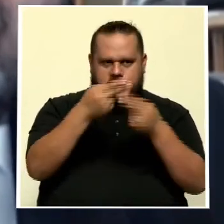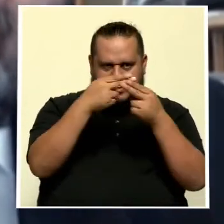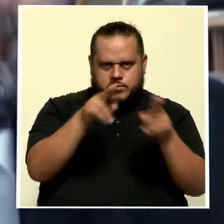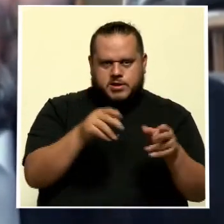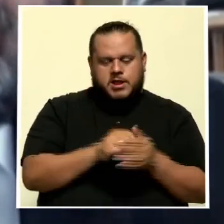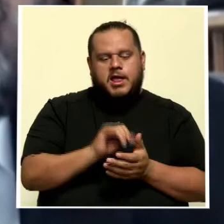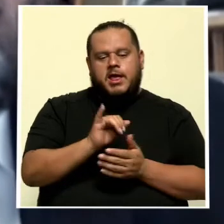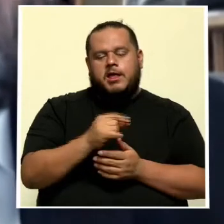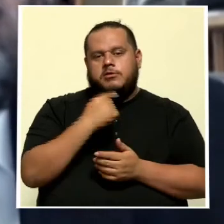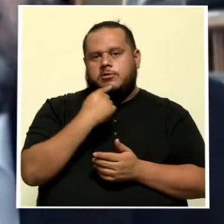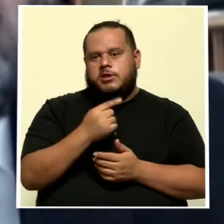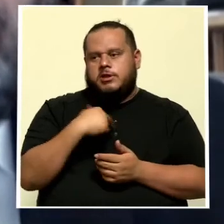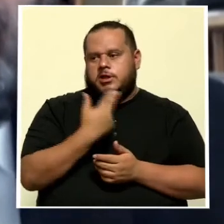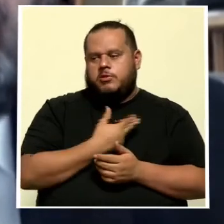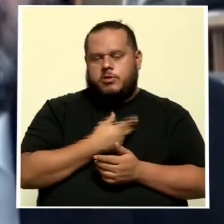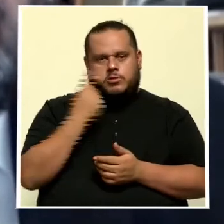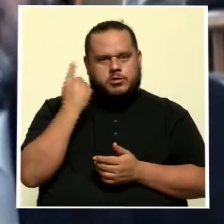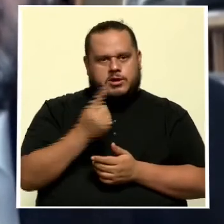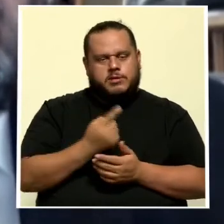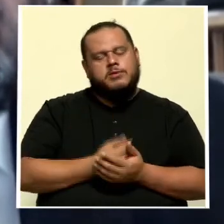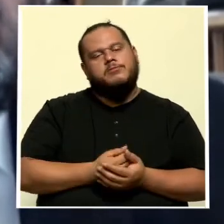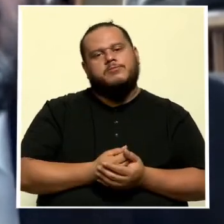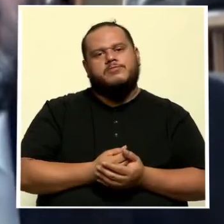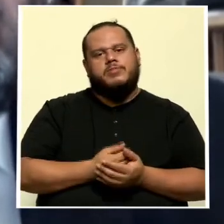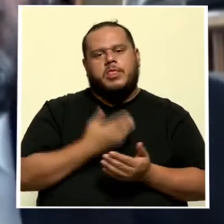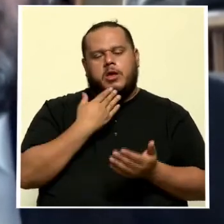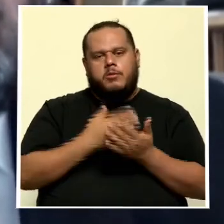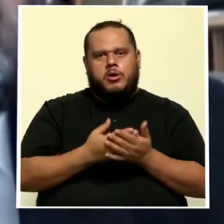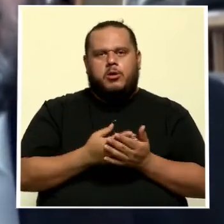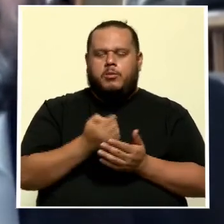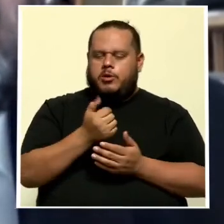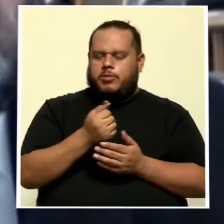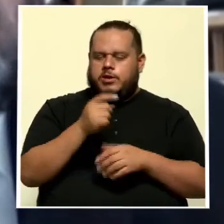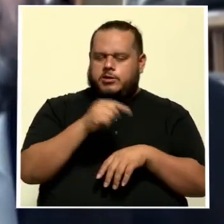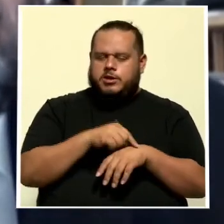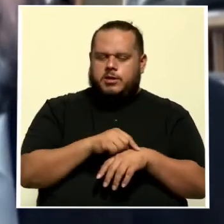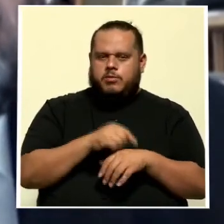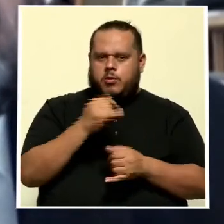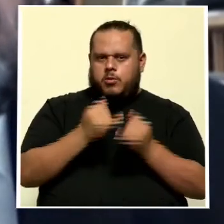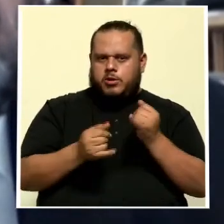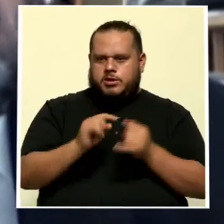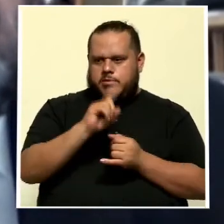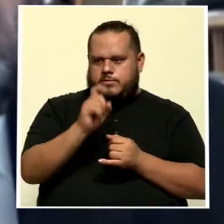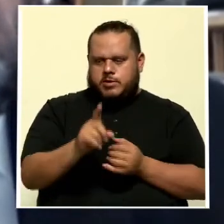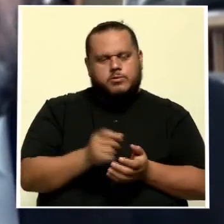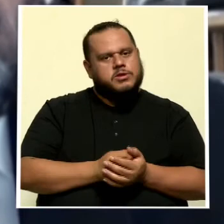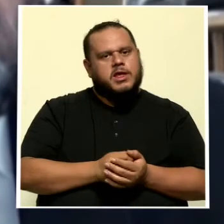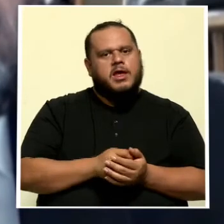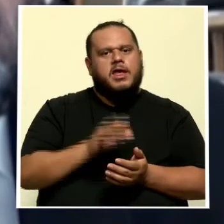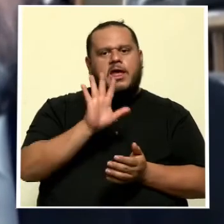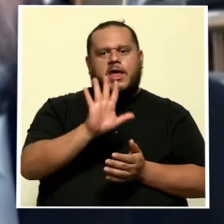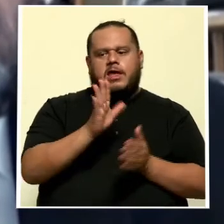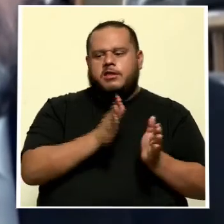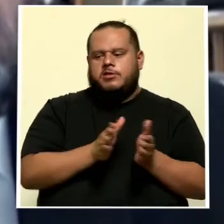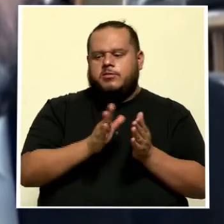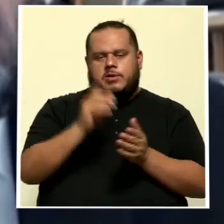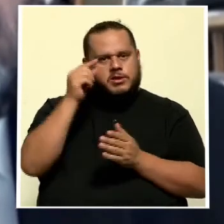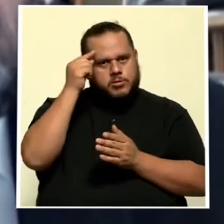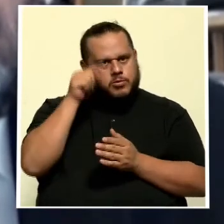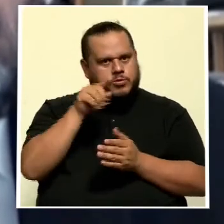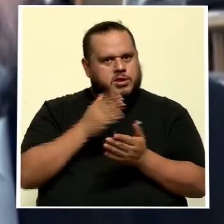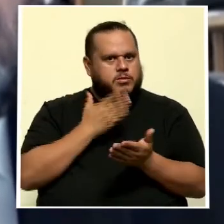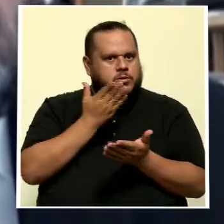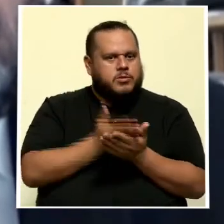que dice nuestro ordenamiento. Don Federico, nos queda muy poquito tiempo. Última pregunta. En su plan de gobierno usted